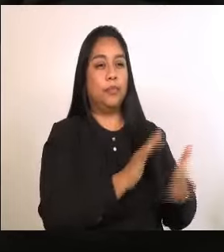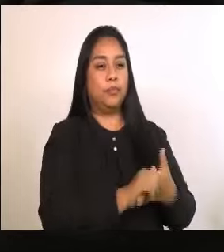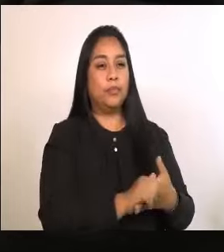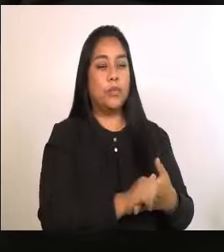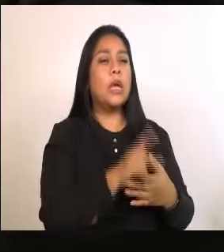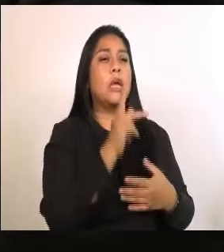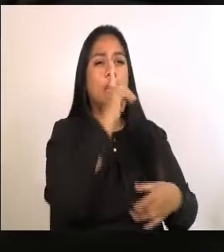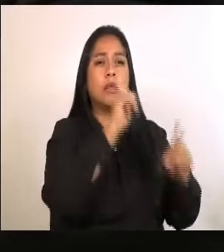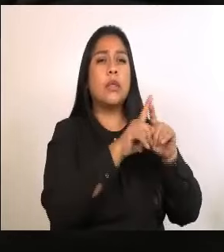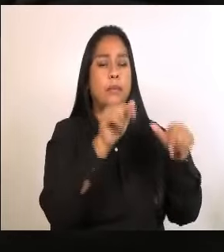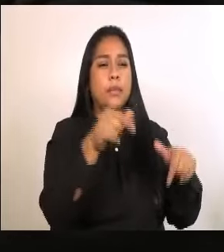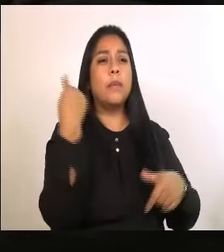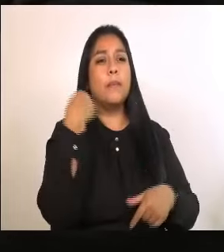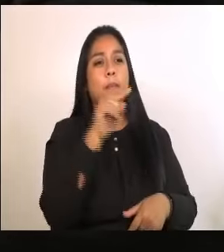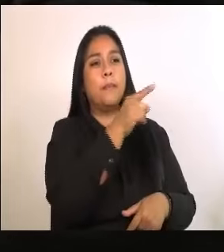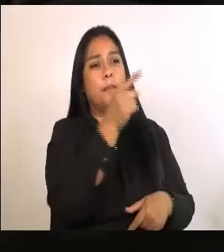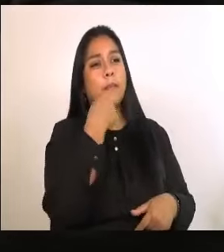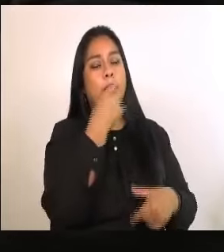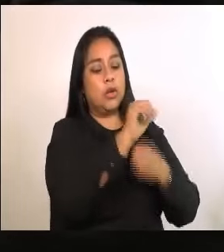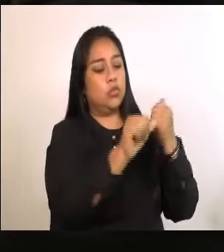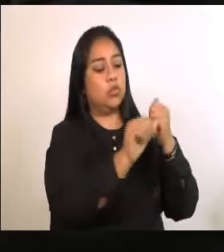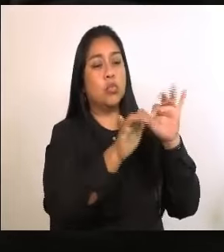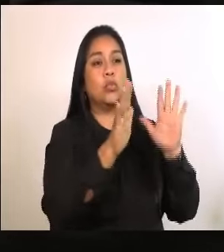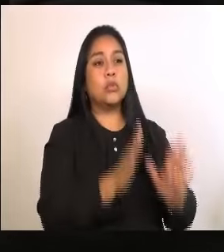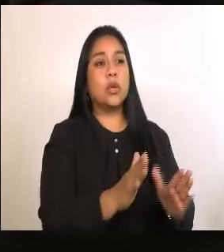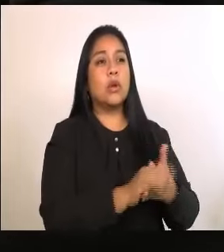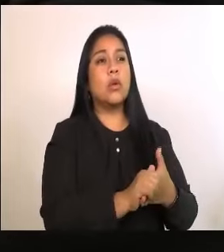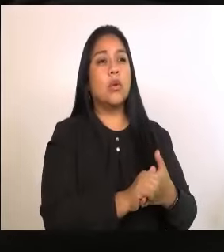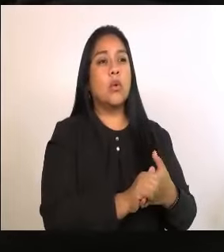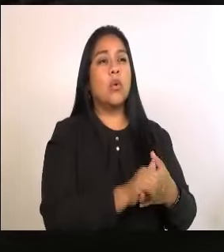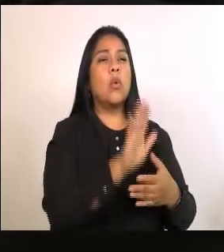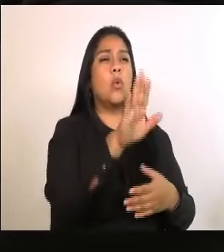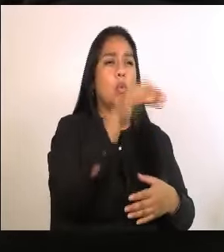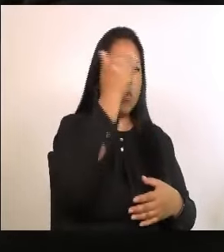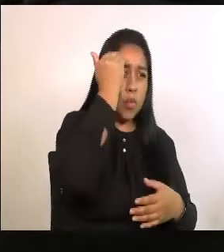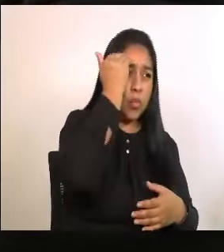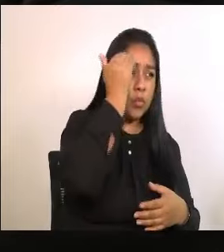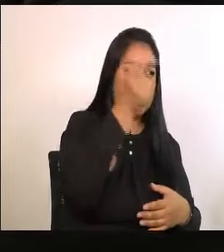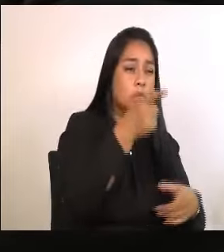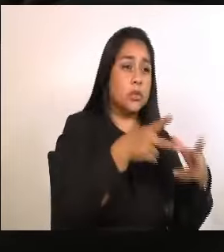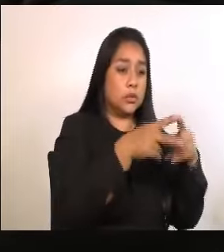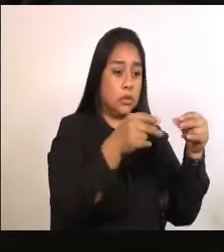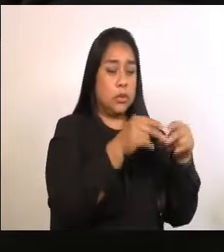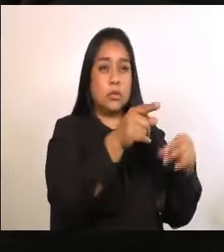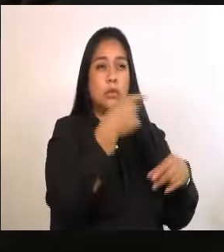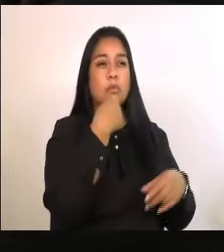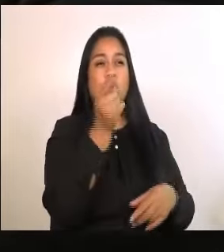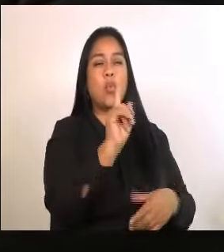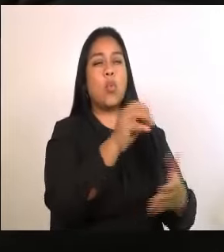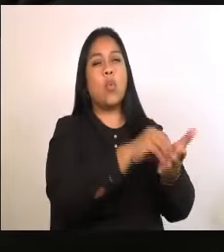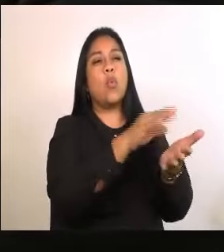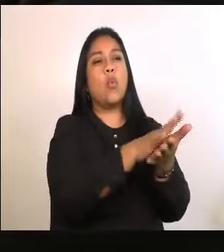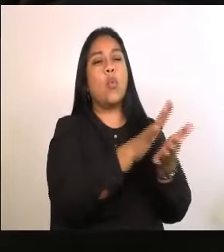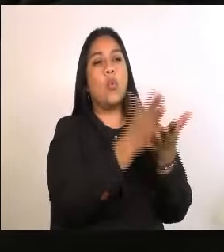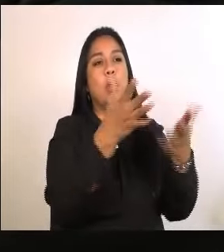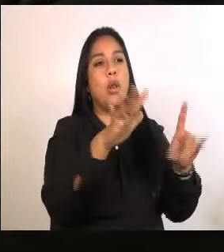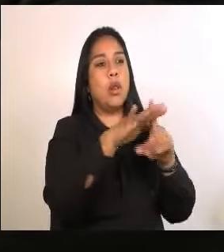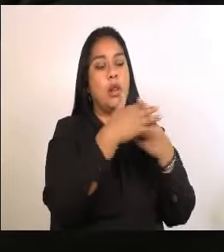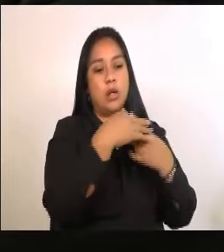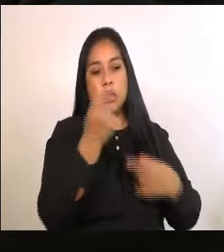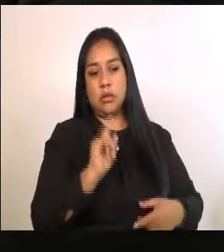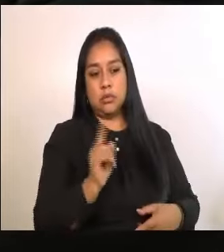Y también para el subsecretario. ¿Usted sabe si Nicaragua no ha confirmado la situación y